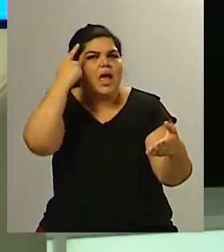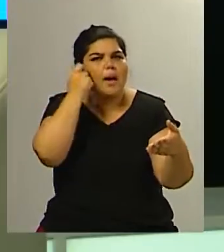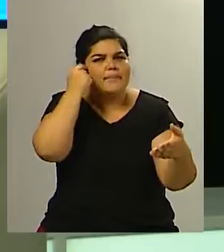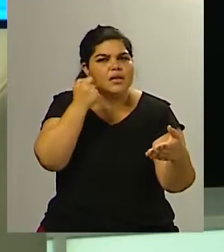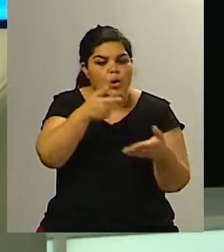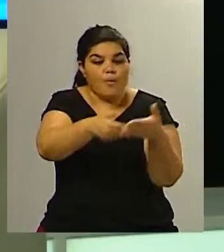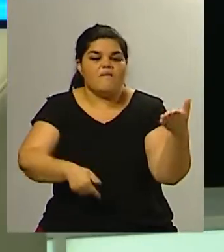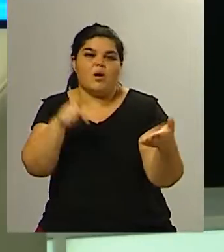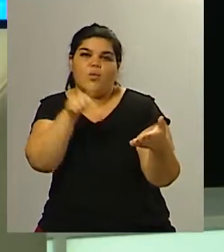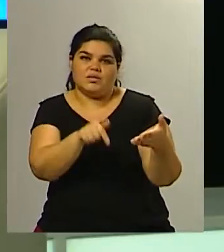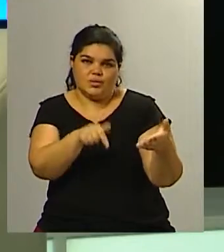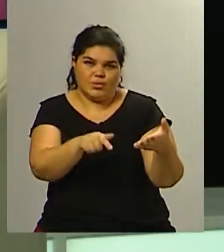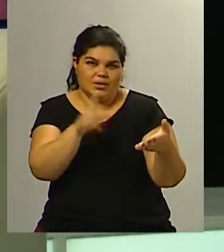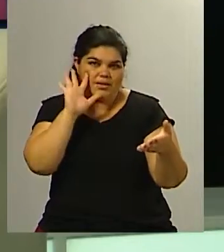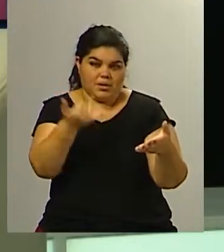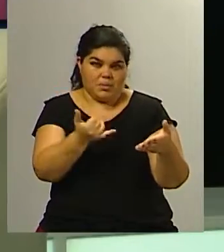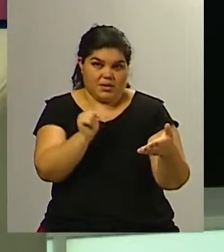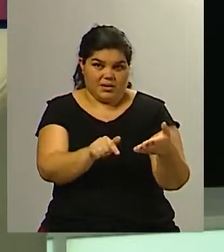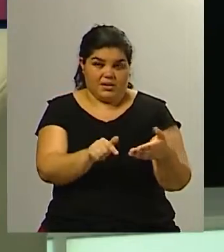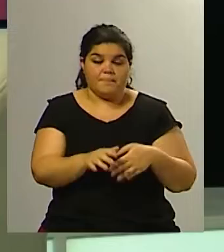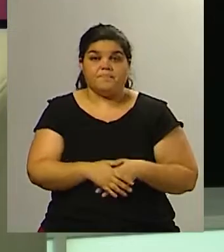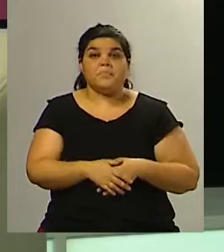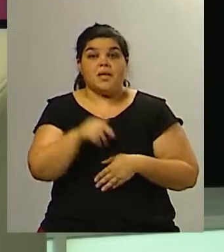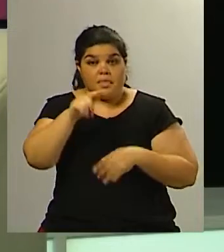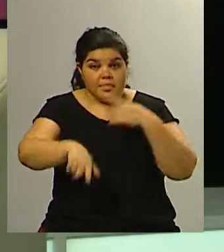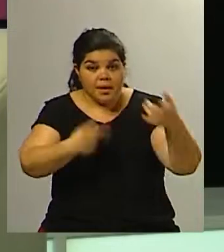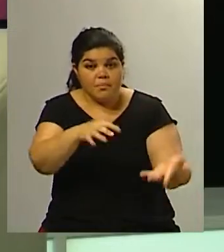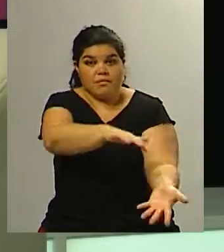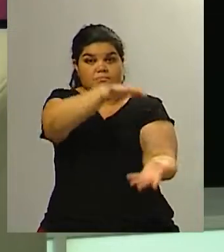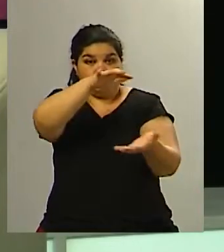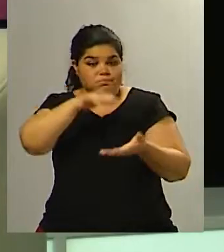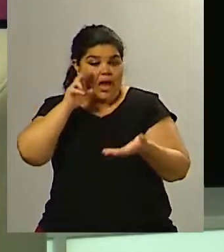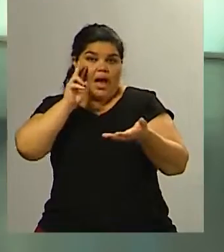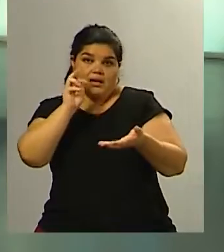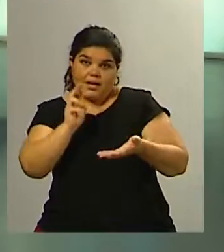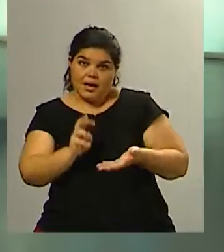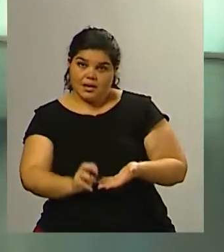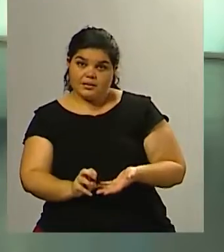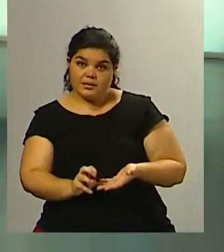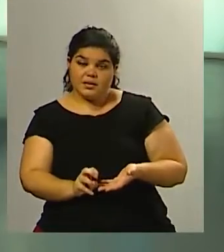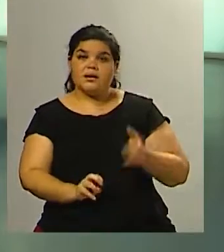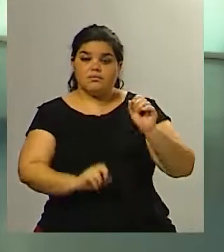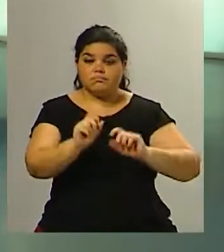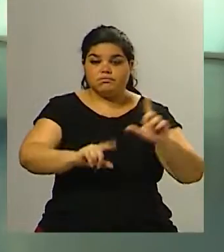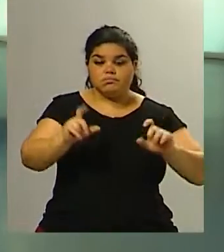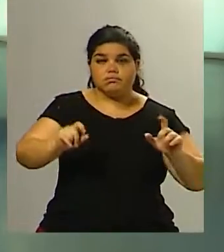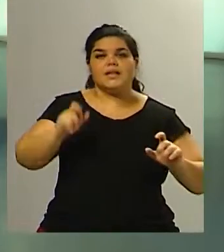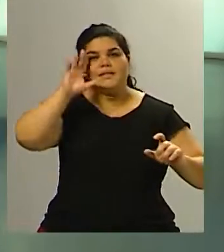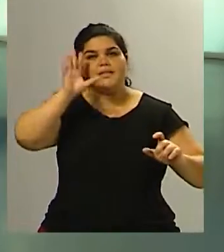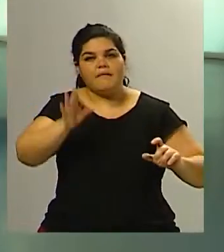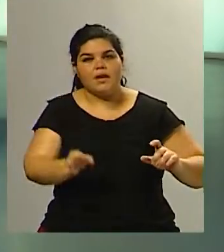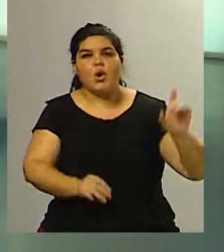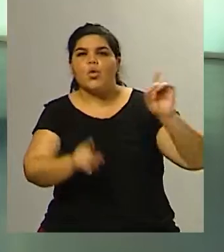momento, ¿no? Y en función de eso, poder proyectar a través después del análisis de los resultados cuáles son las mejoras o estos espacios de